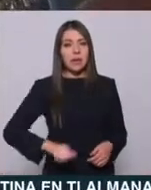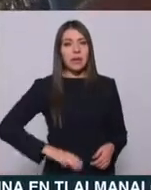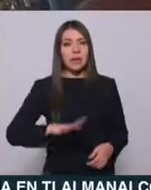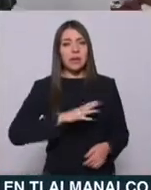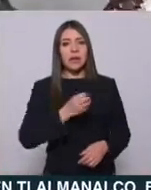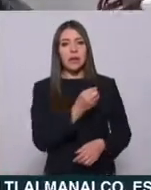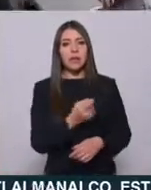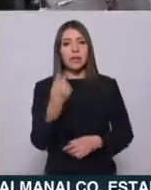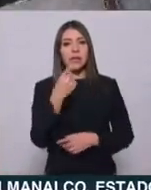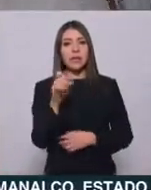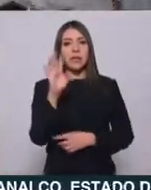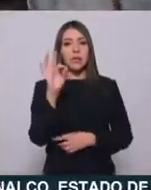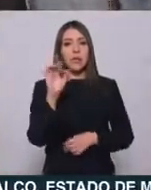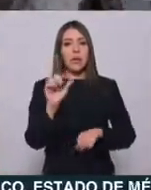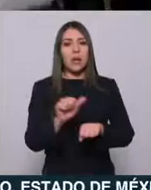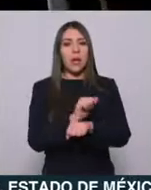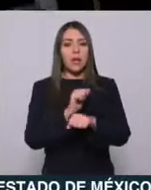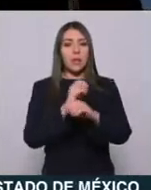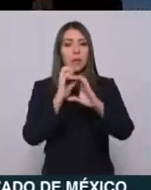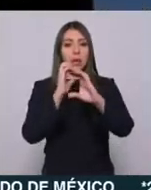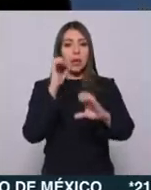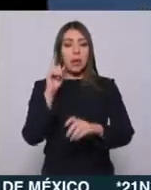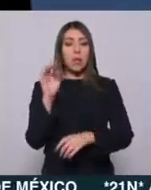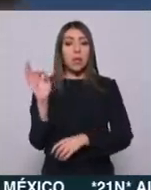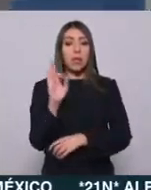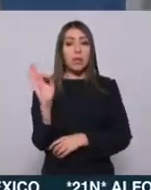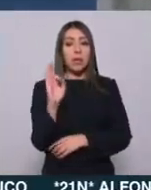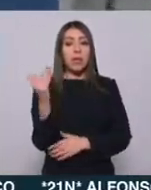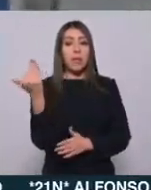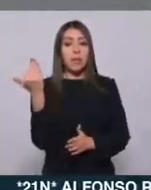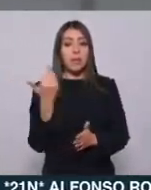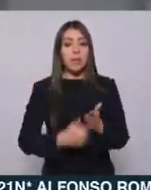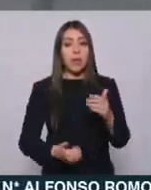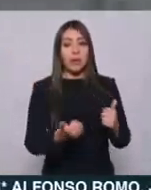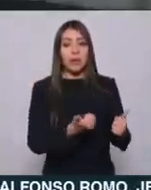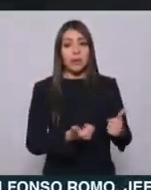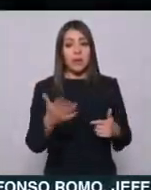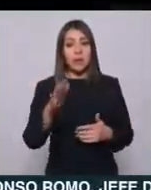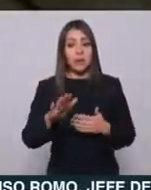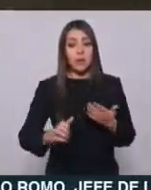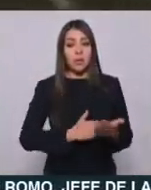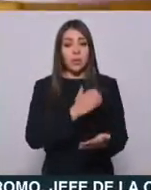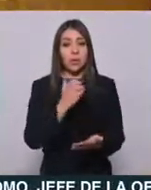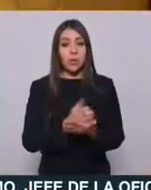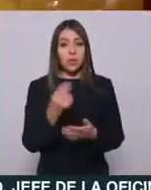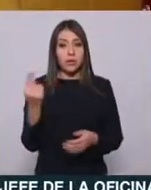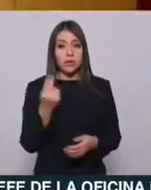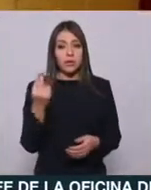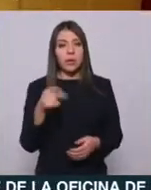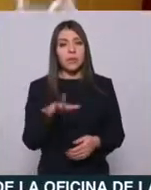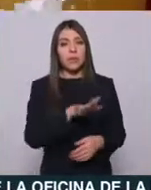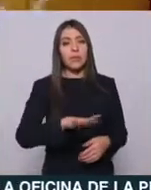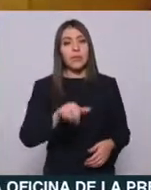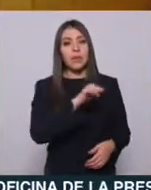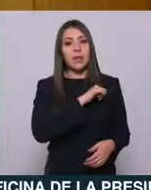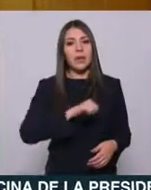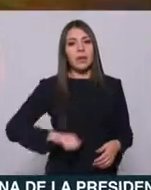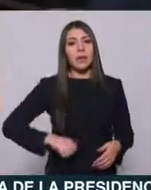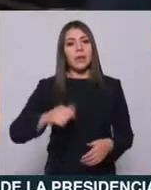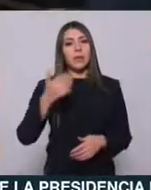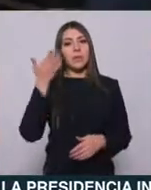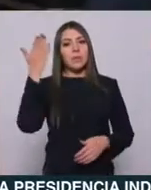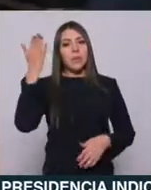140 pipas. Mencionó que si llegan a faltar para abastecer a las colonias afectadas, la alcaldía contratará